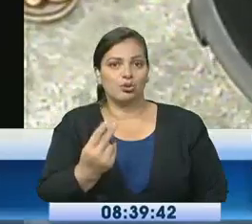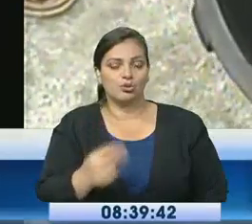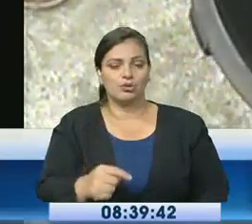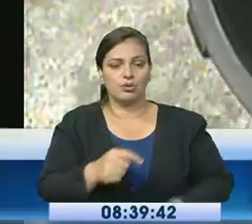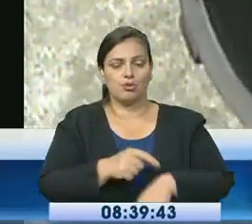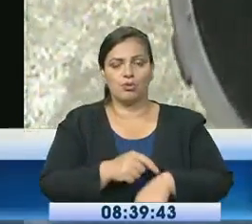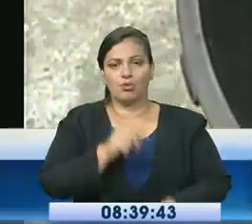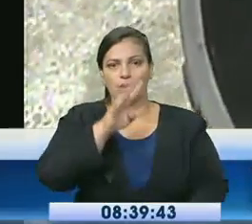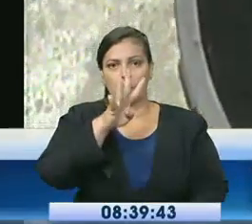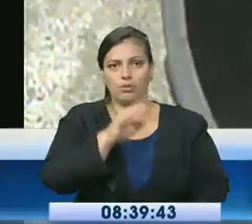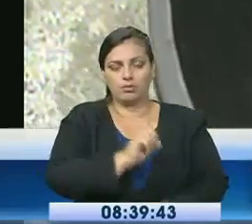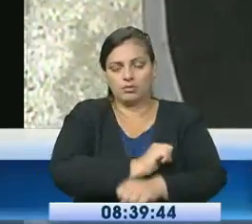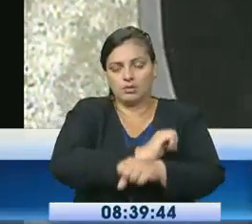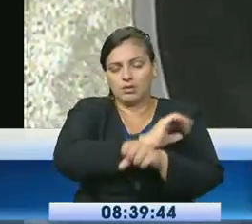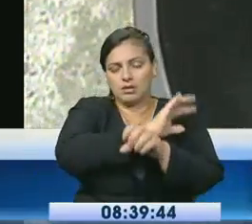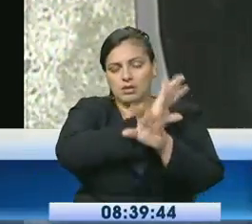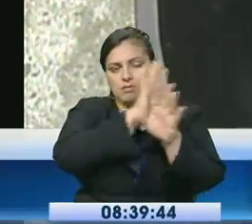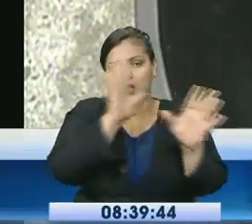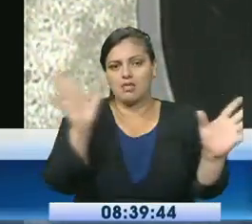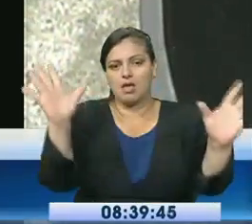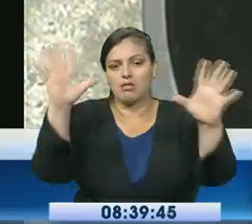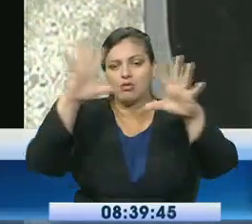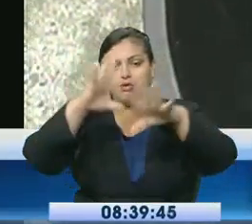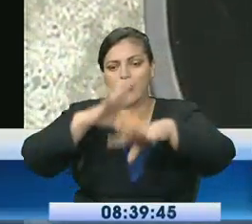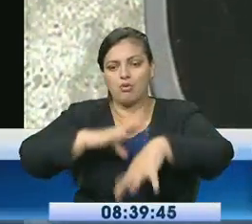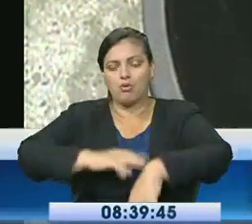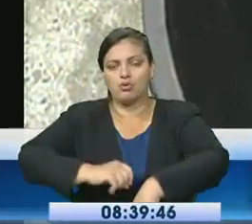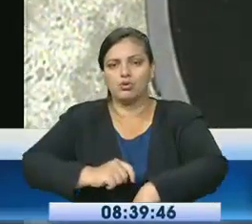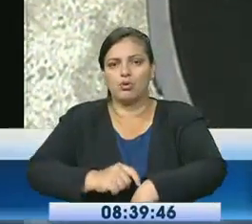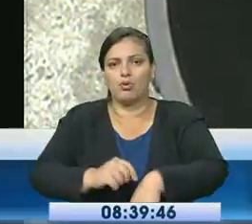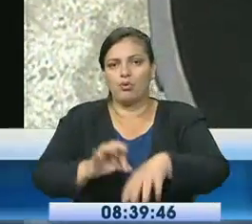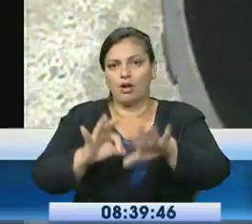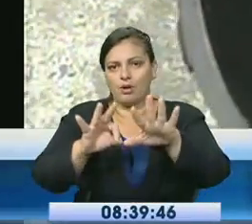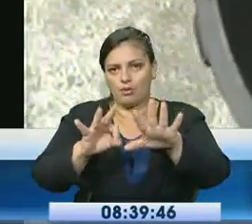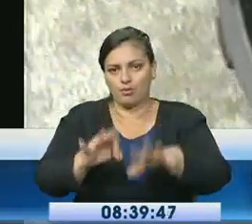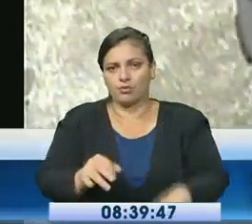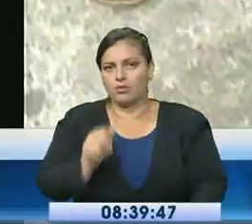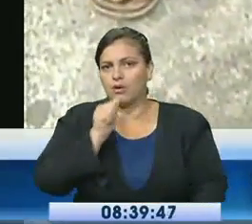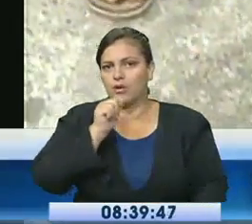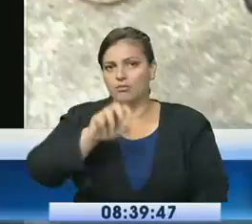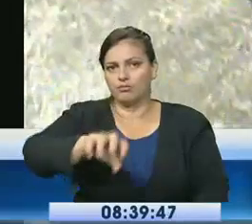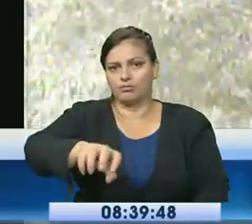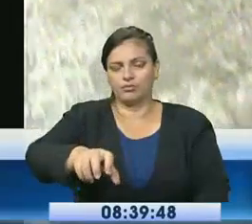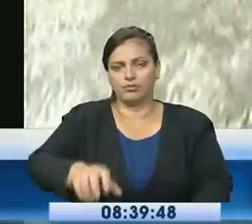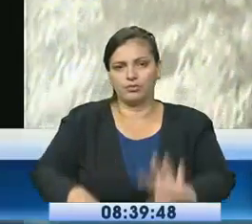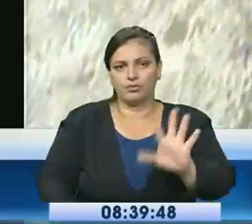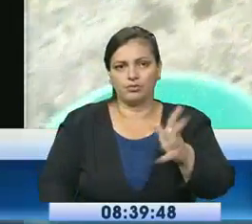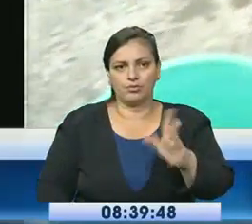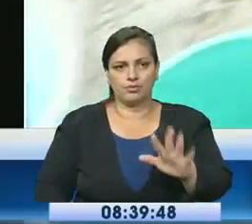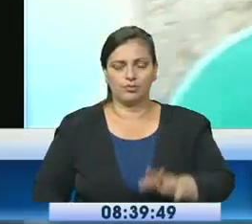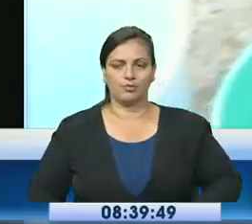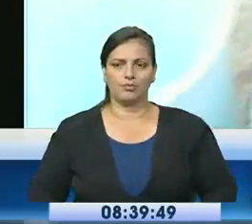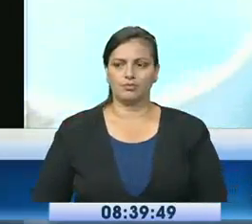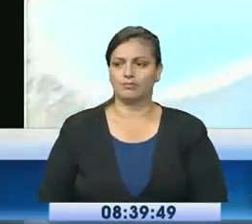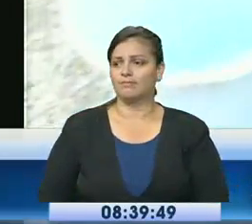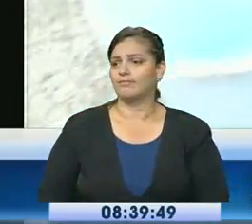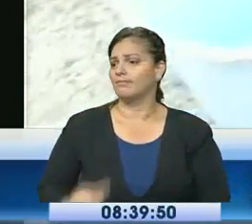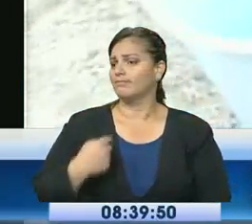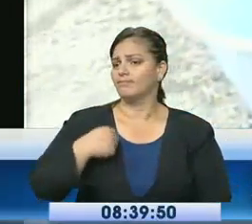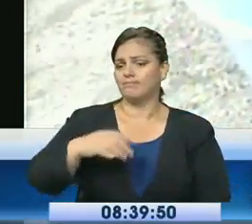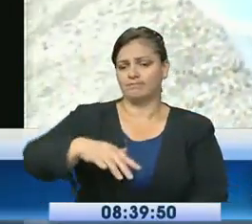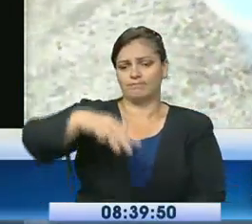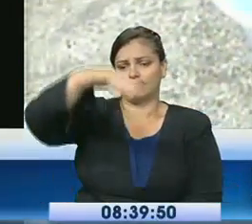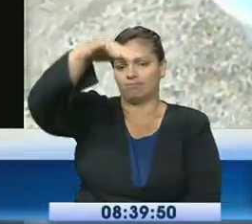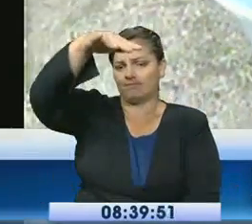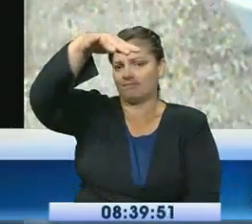agua. Bueno, hasta la olla. Y entre vecinos se van a prestar las cisternas. ¿Cómo van a hacer? Nos perjudicaría aquí porque tenemos la cooperativa